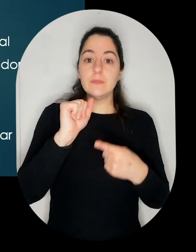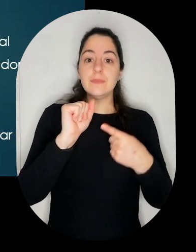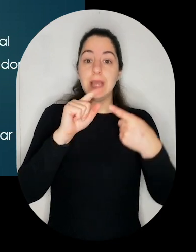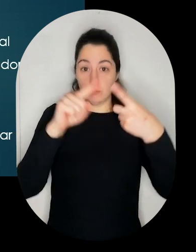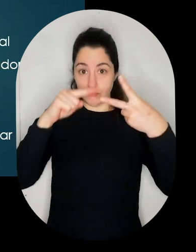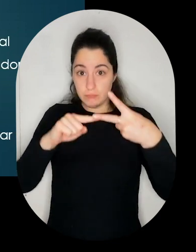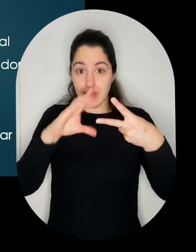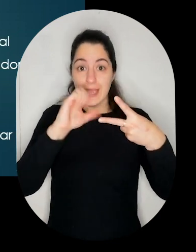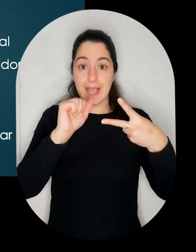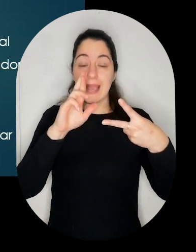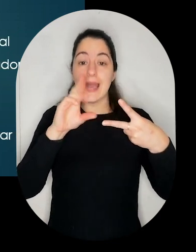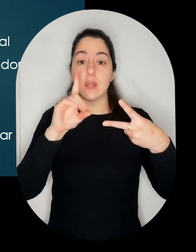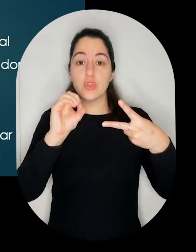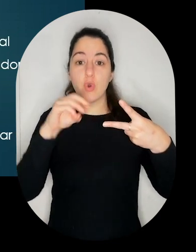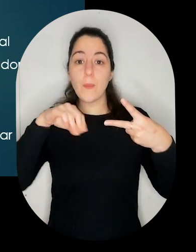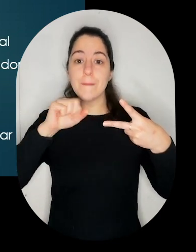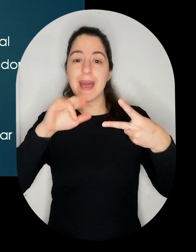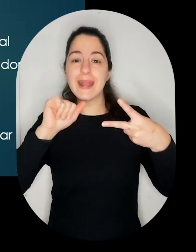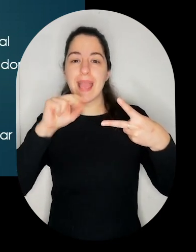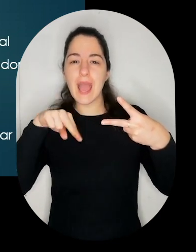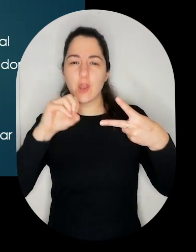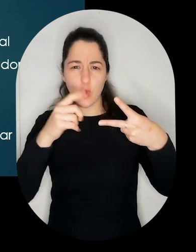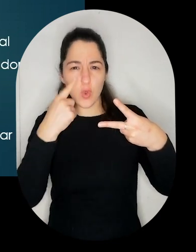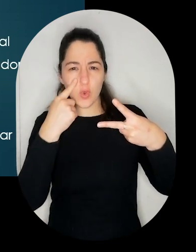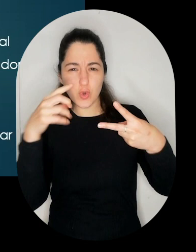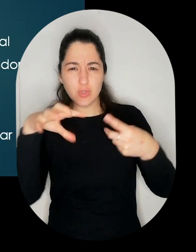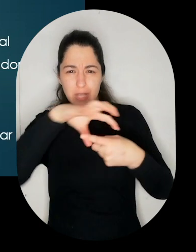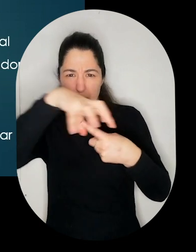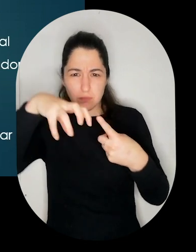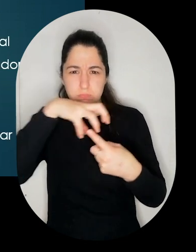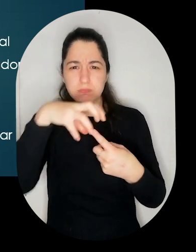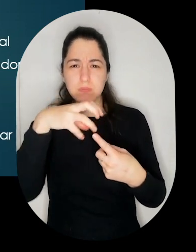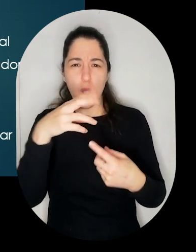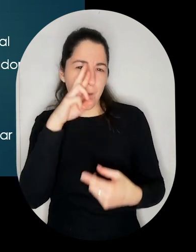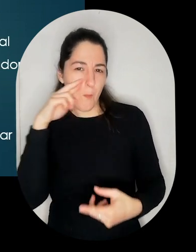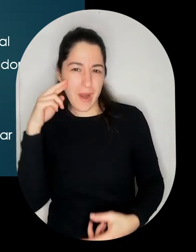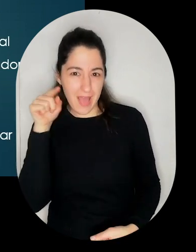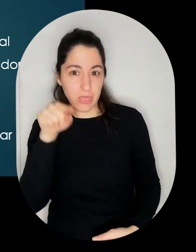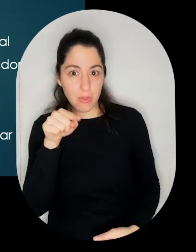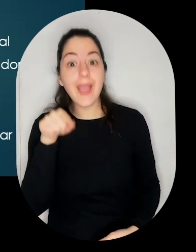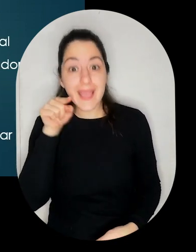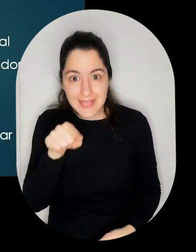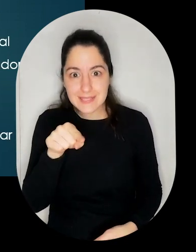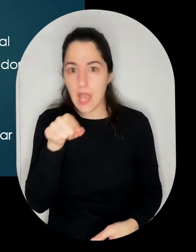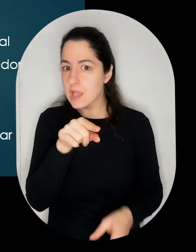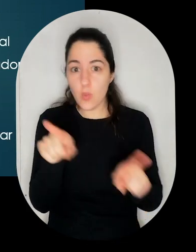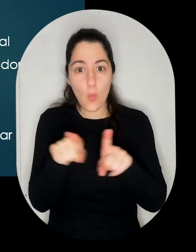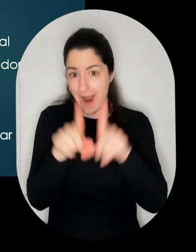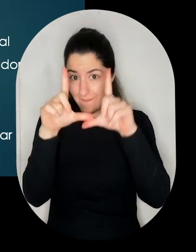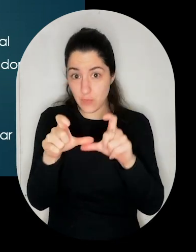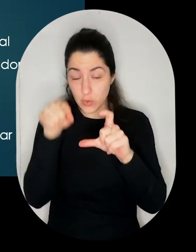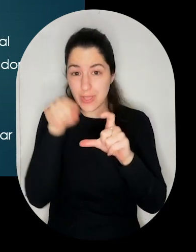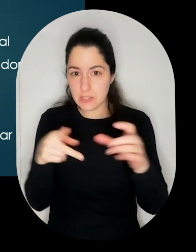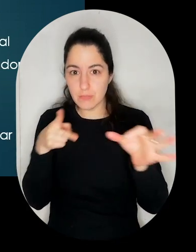cardo mariano o Silibum marianum, muy común en los campos, este rosetón morado, ¿cierto? Espinoso. La cápsula floral, exactamente